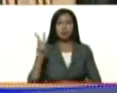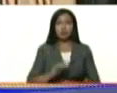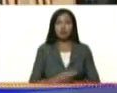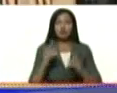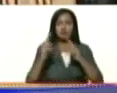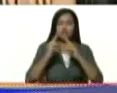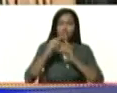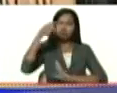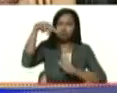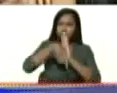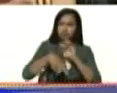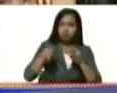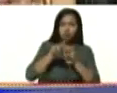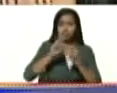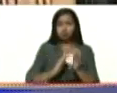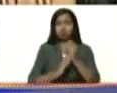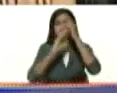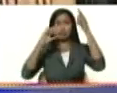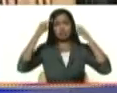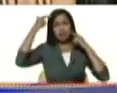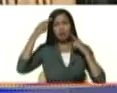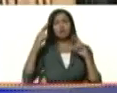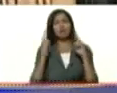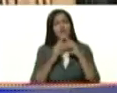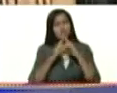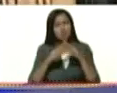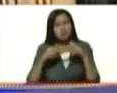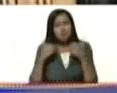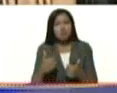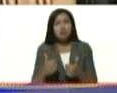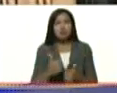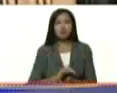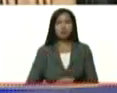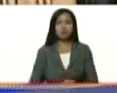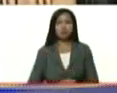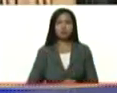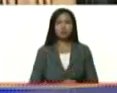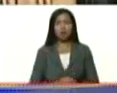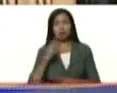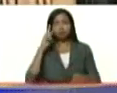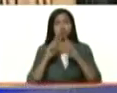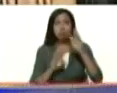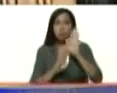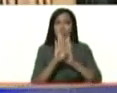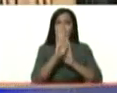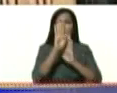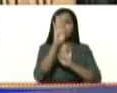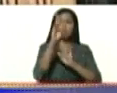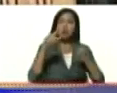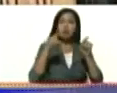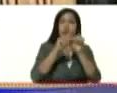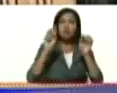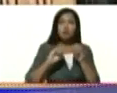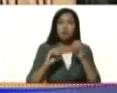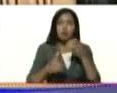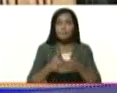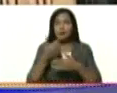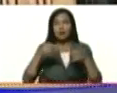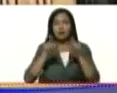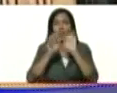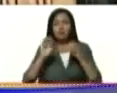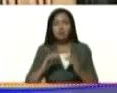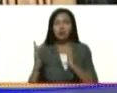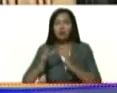Conoció profundamente a nuestro comandante Chávez y vio crecer y multiplicarse